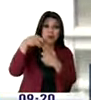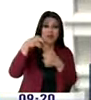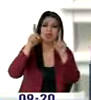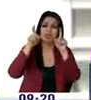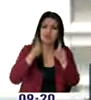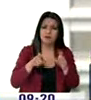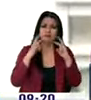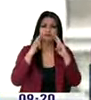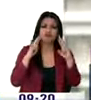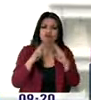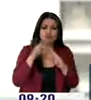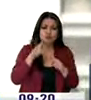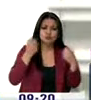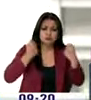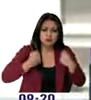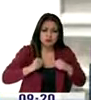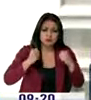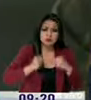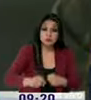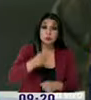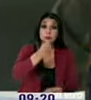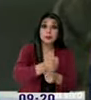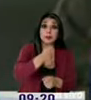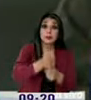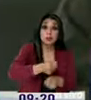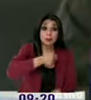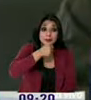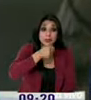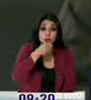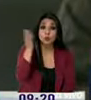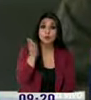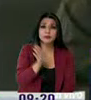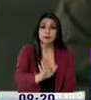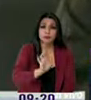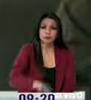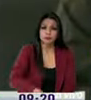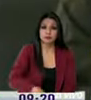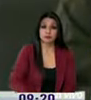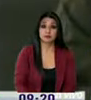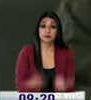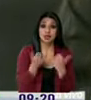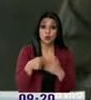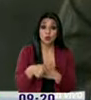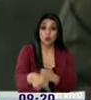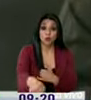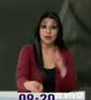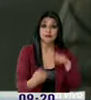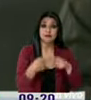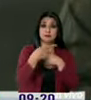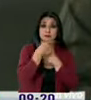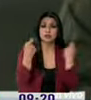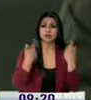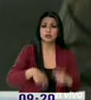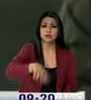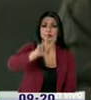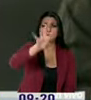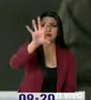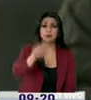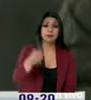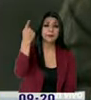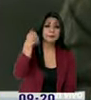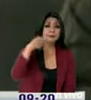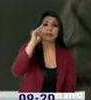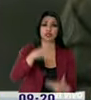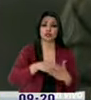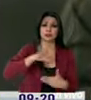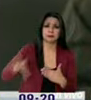será reconocer el esfuerzo de los jubilados. Vamos a iniciar ya en este trimestre con 250 millones